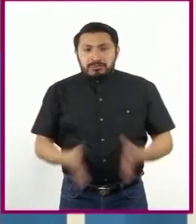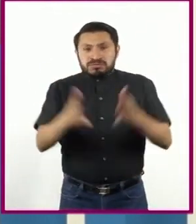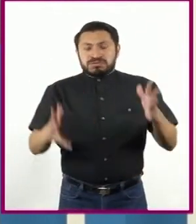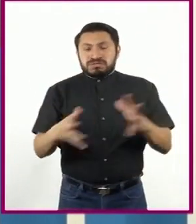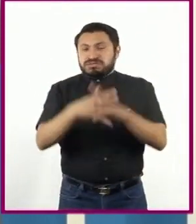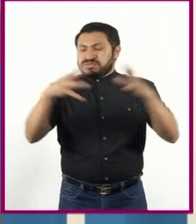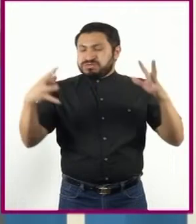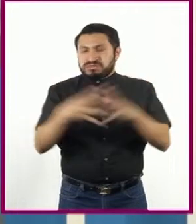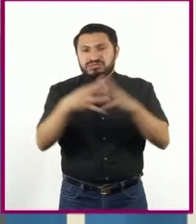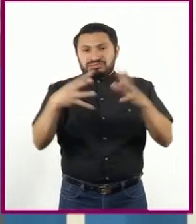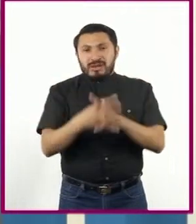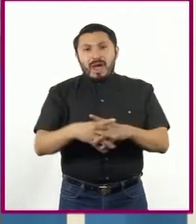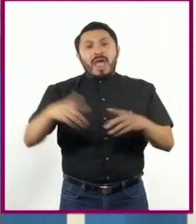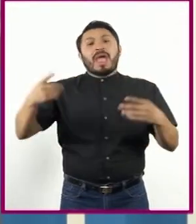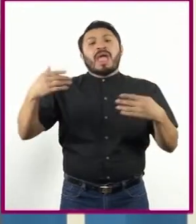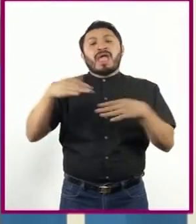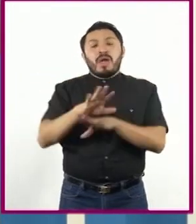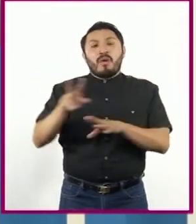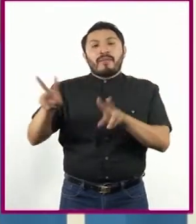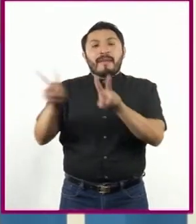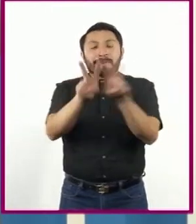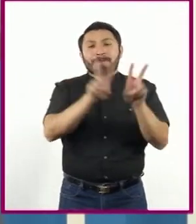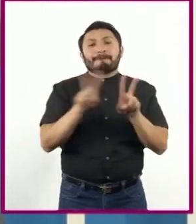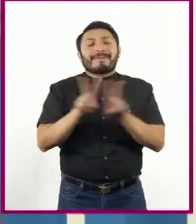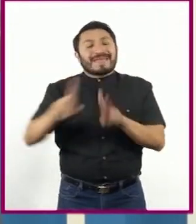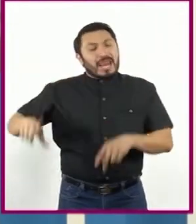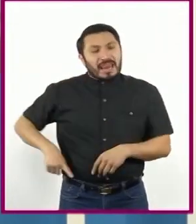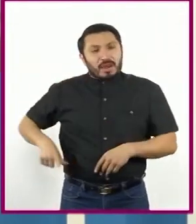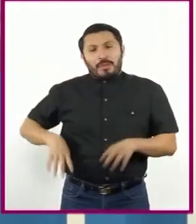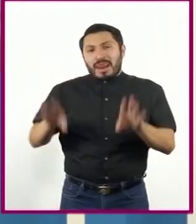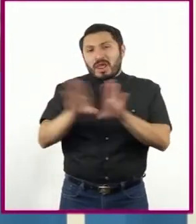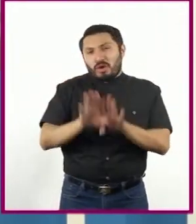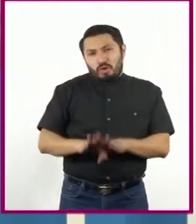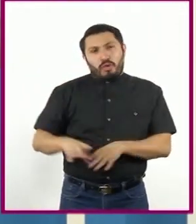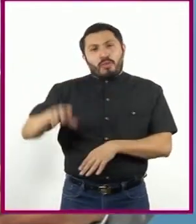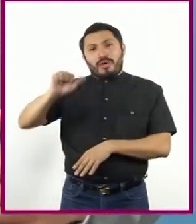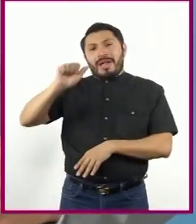guerras con las monarquías vecinas, como el Imperio Austriaco.